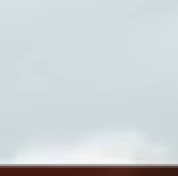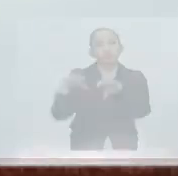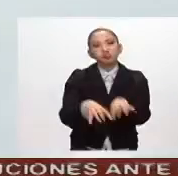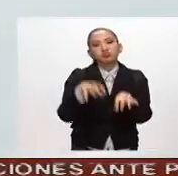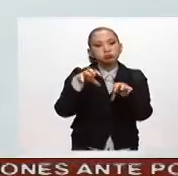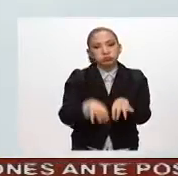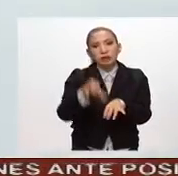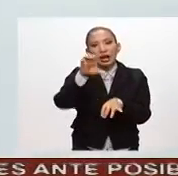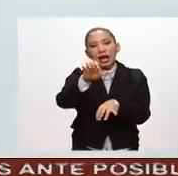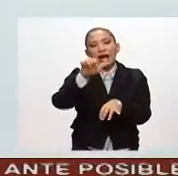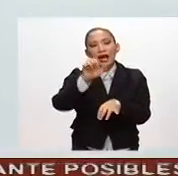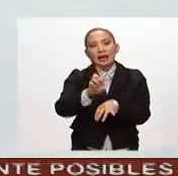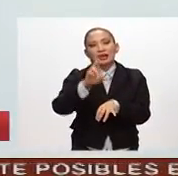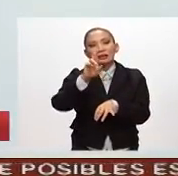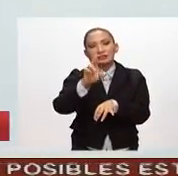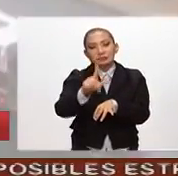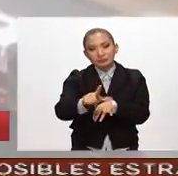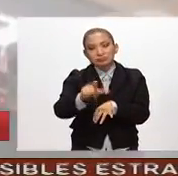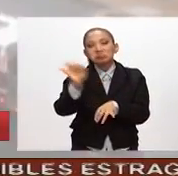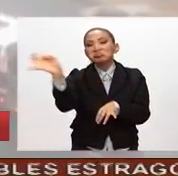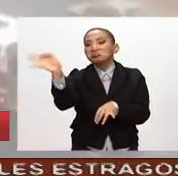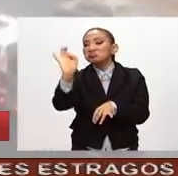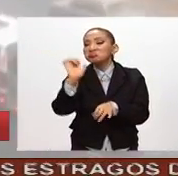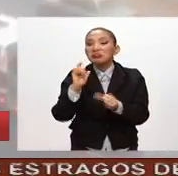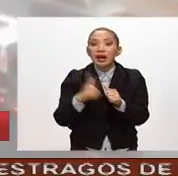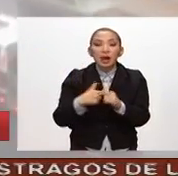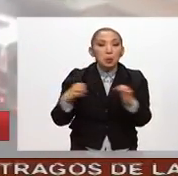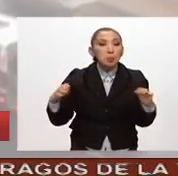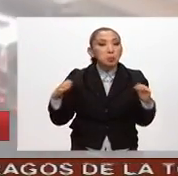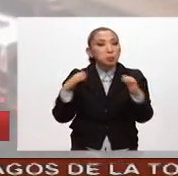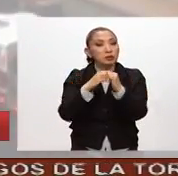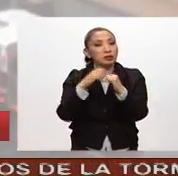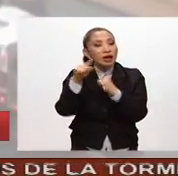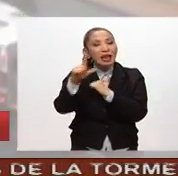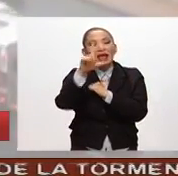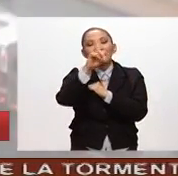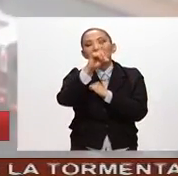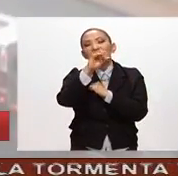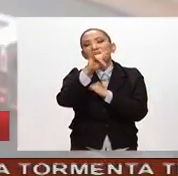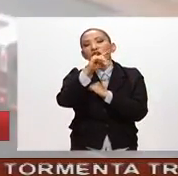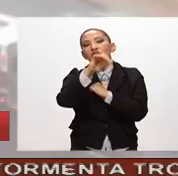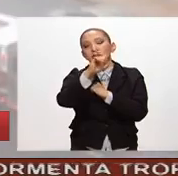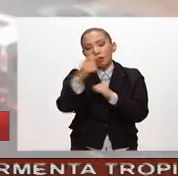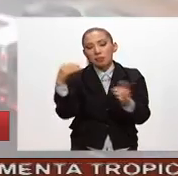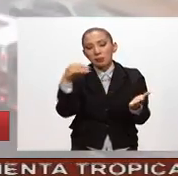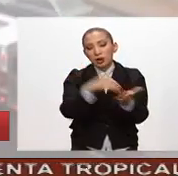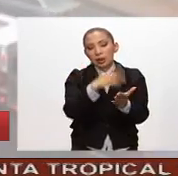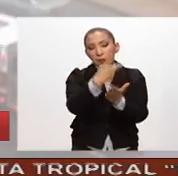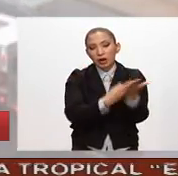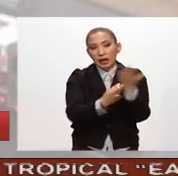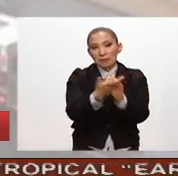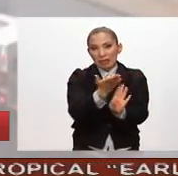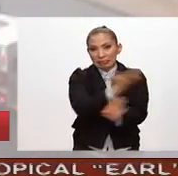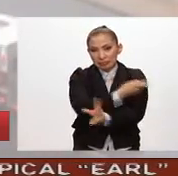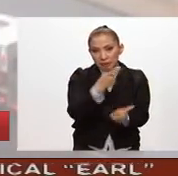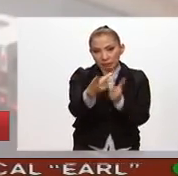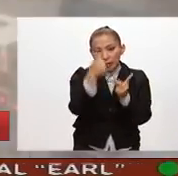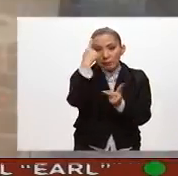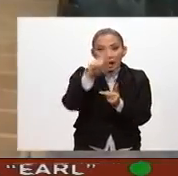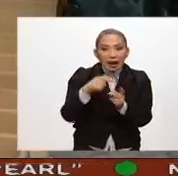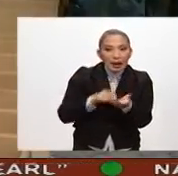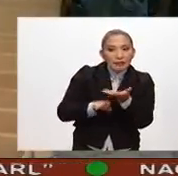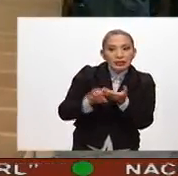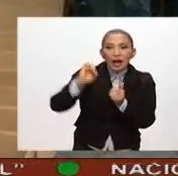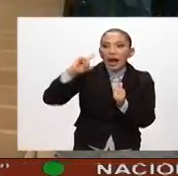tormenta tropical Earl. Detalló que en caso de presentarse una emergencia, DICONSA, por ejemplo, va a establecer un plan de acción para evitar